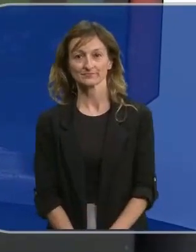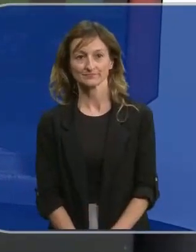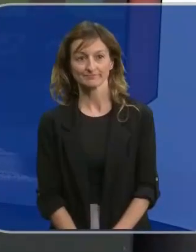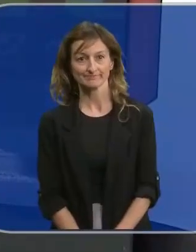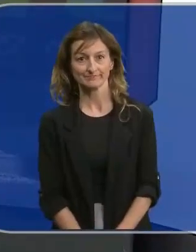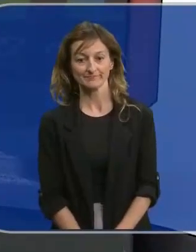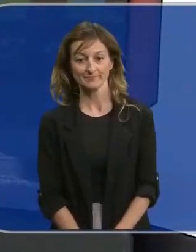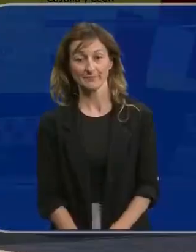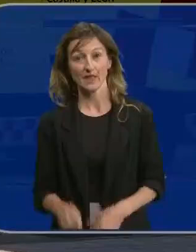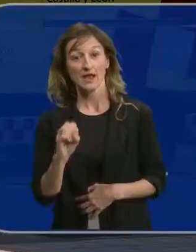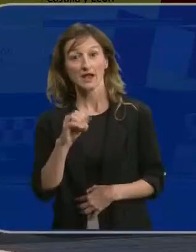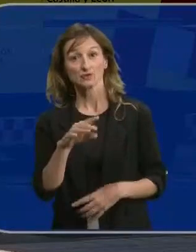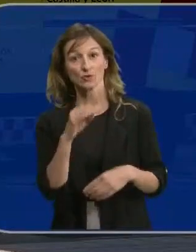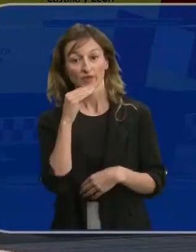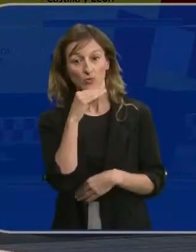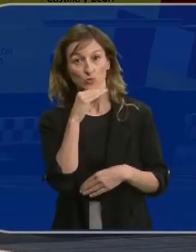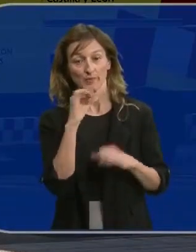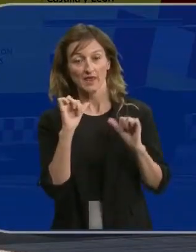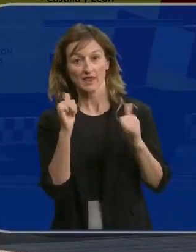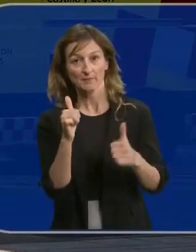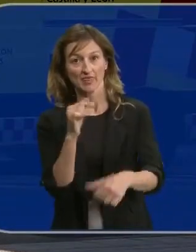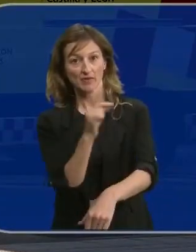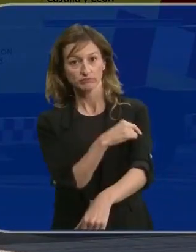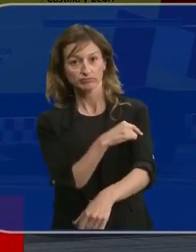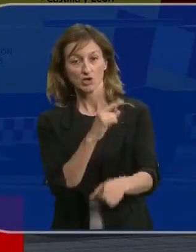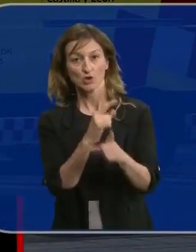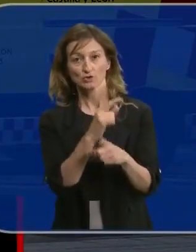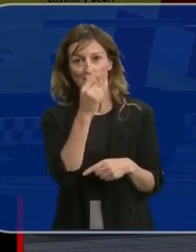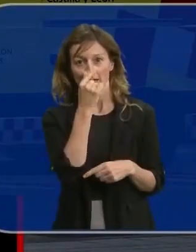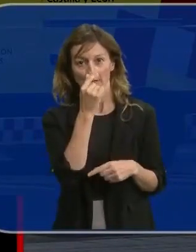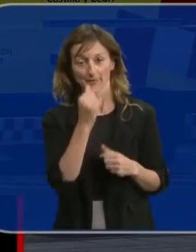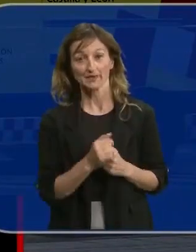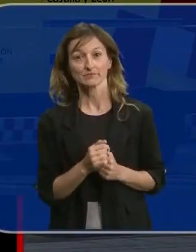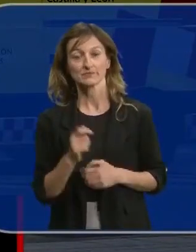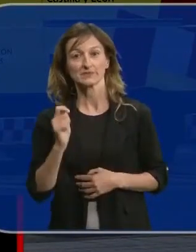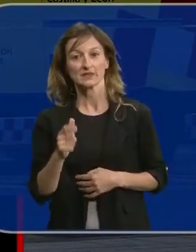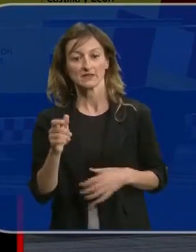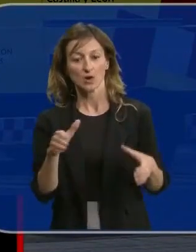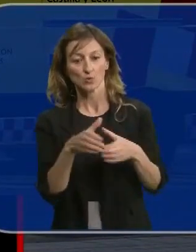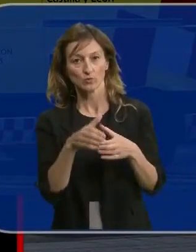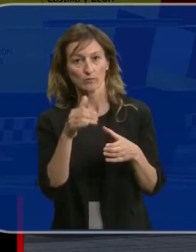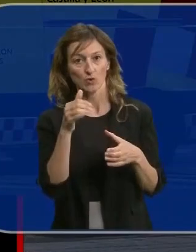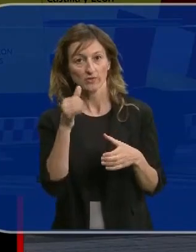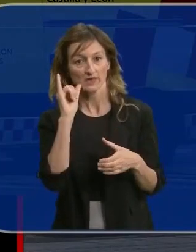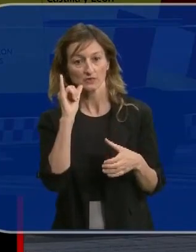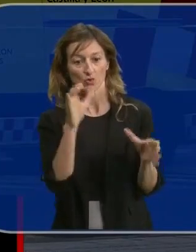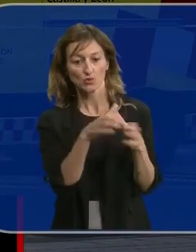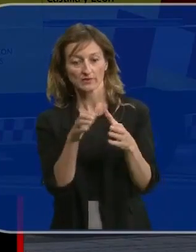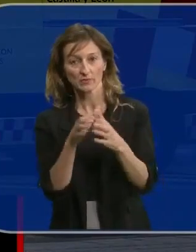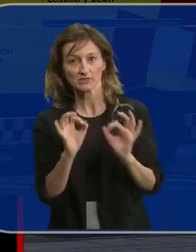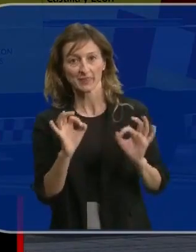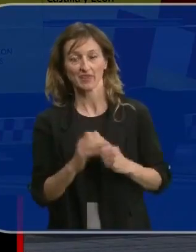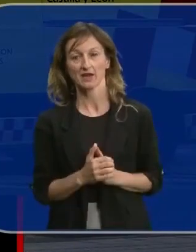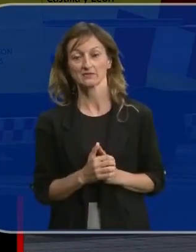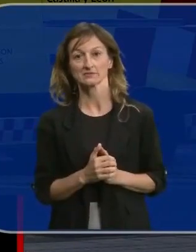Gómez el 14 de octubre comienzan las inmunizaciones contra la gripe comenzarán como es habitual con los grupos Diana colectivos con